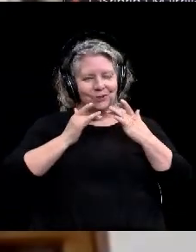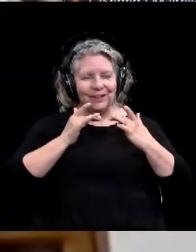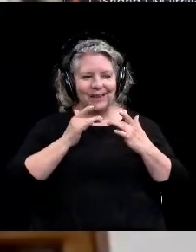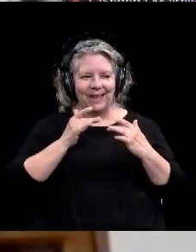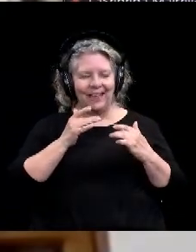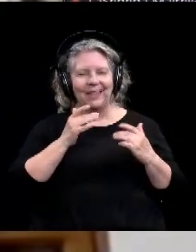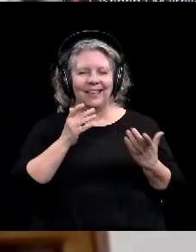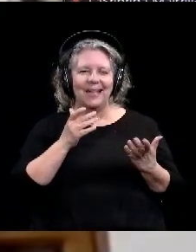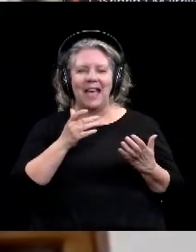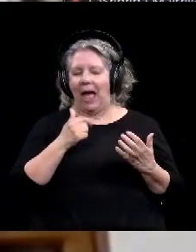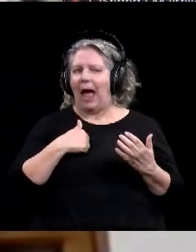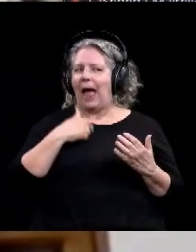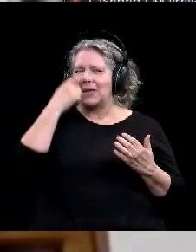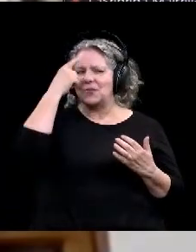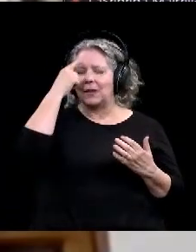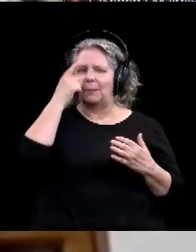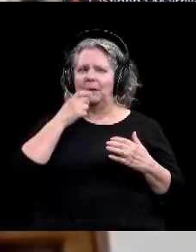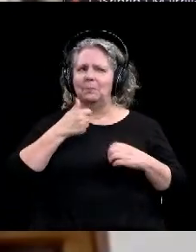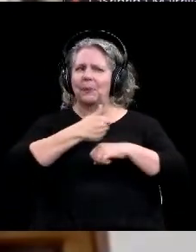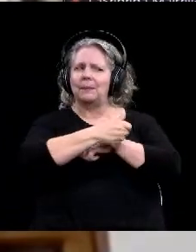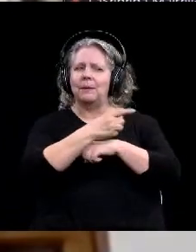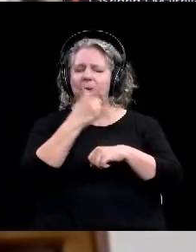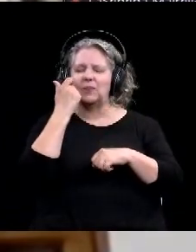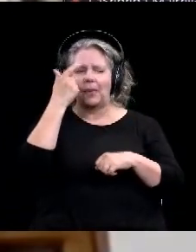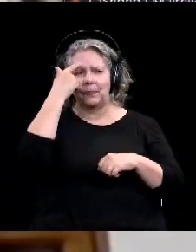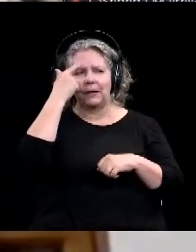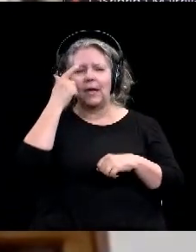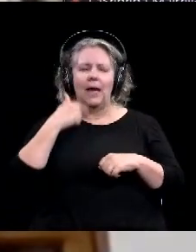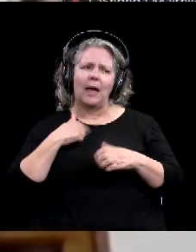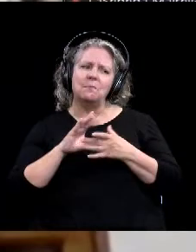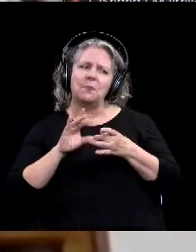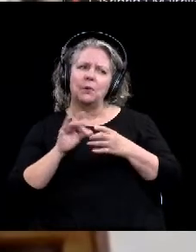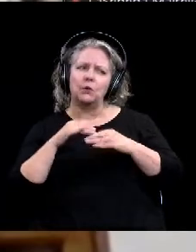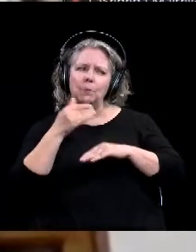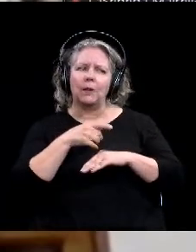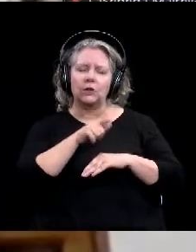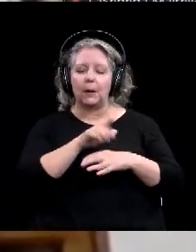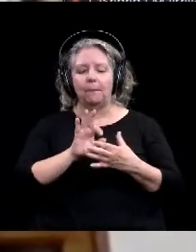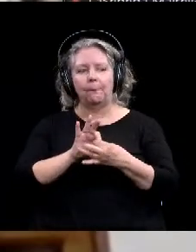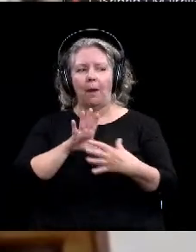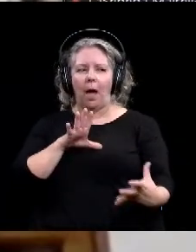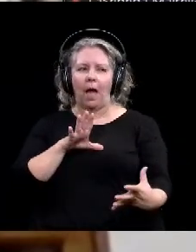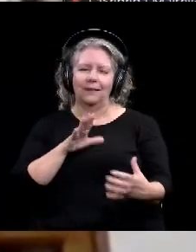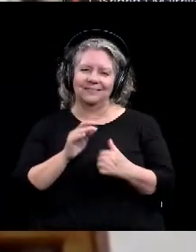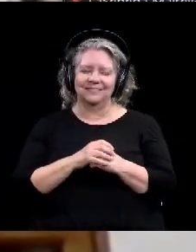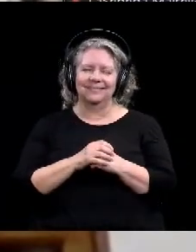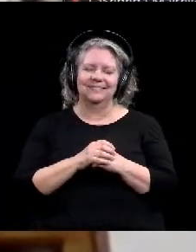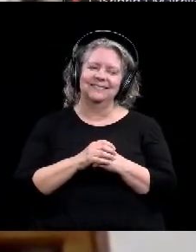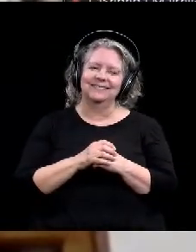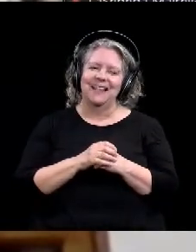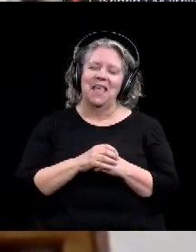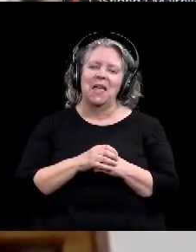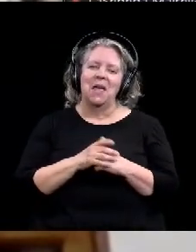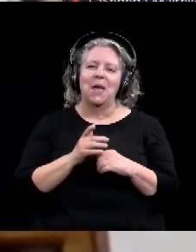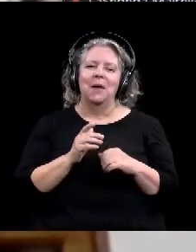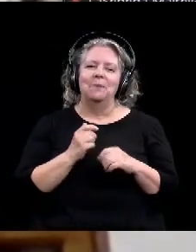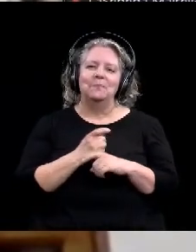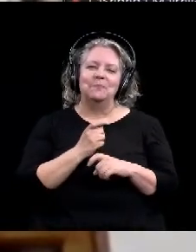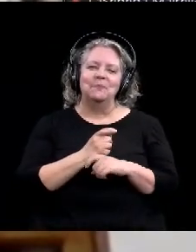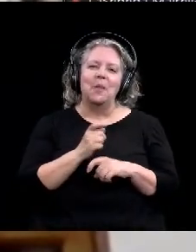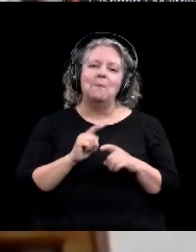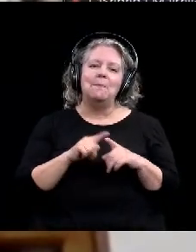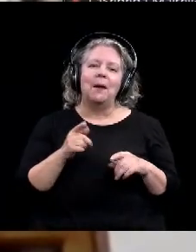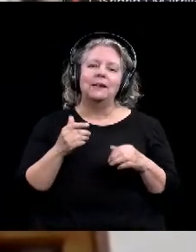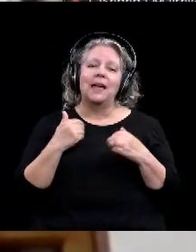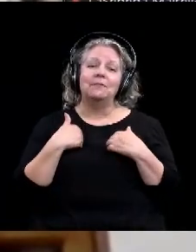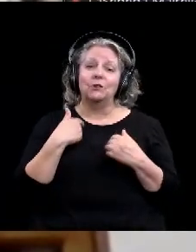y creo que me desconectaron pero llevamos 3 jugando hay dos instantes donde el bebé